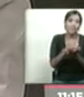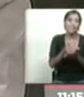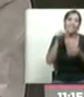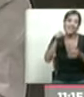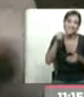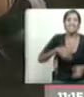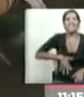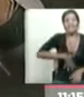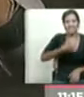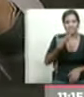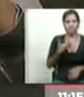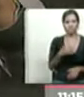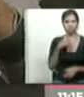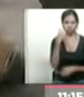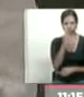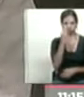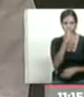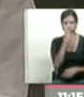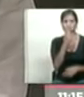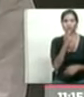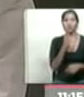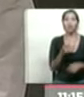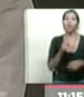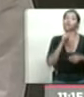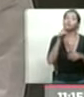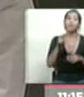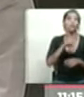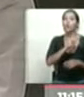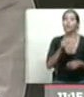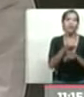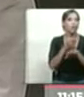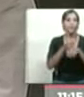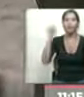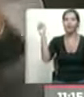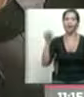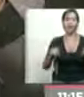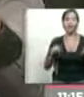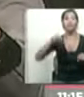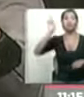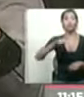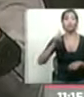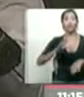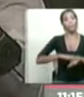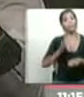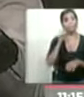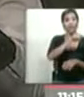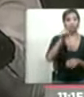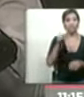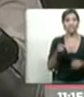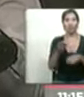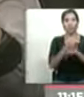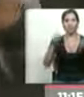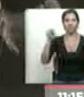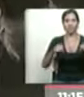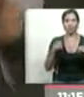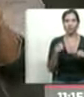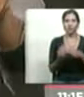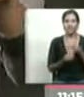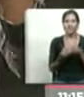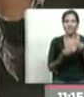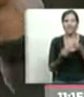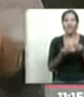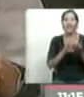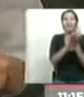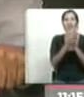rechera. Y por eso ustedes no los vamos a dejar gobernar acá. Nunca. Nunca, porque para ustedes gobernar acá, lo primero que ustedes están planteando es